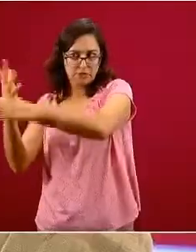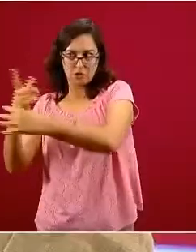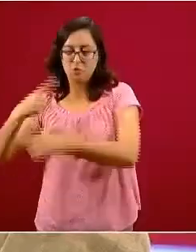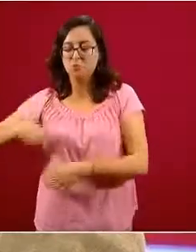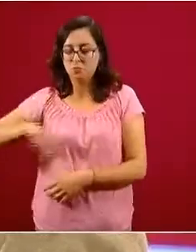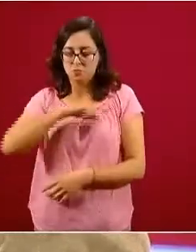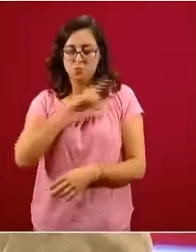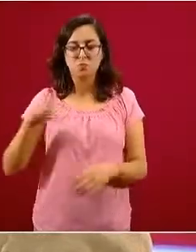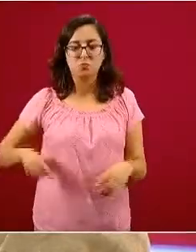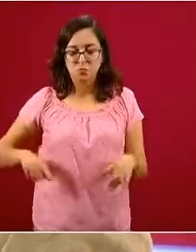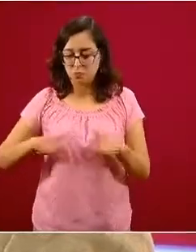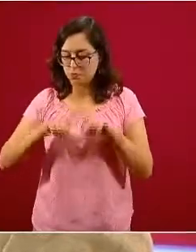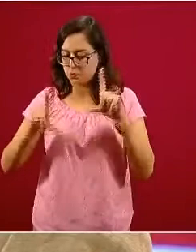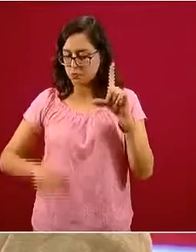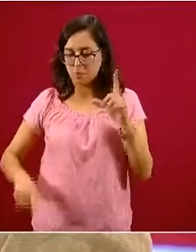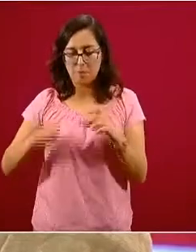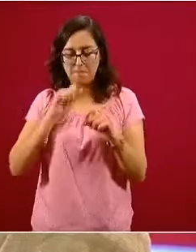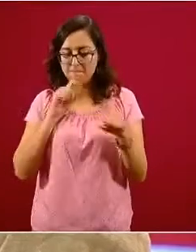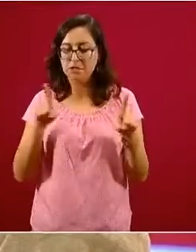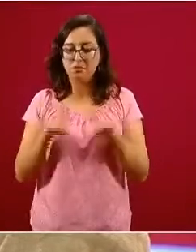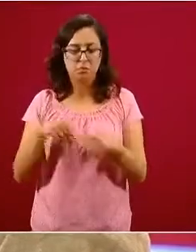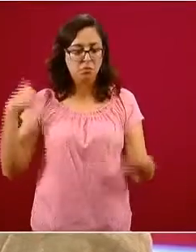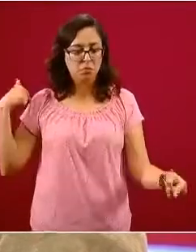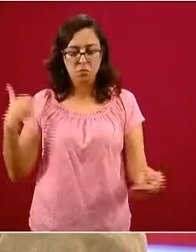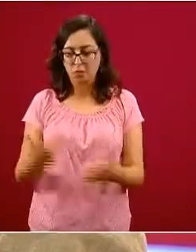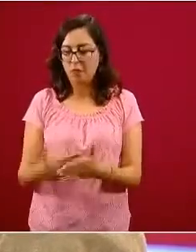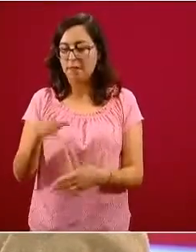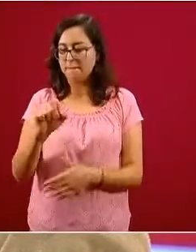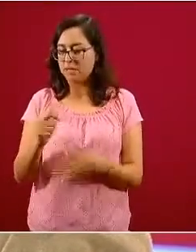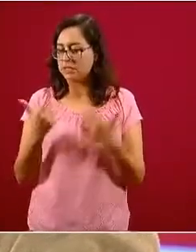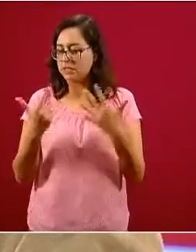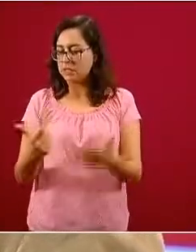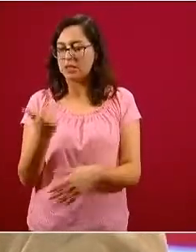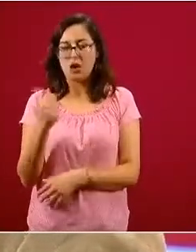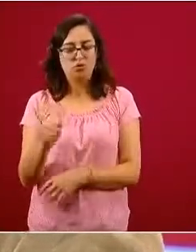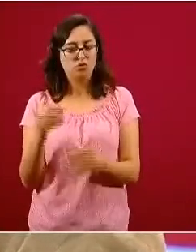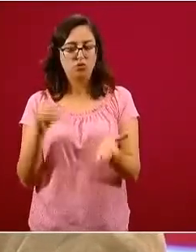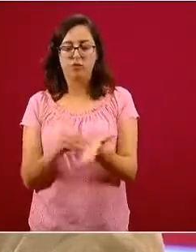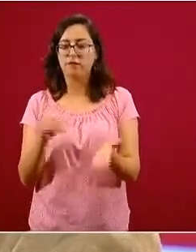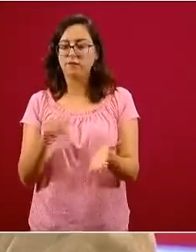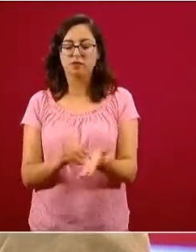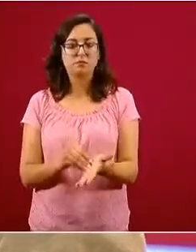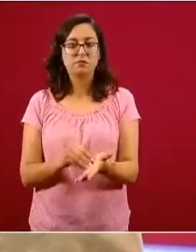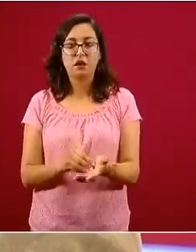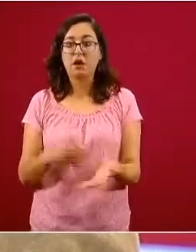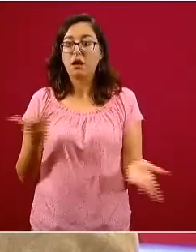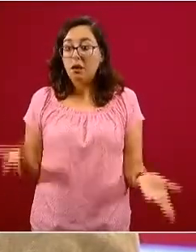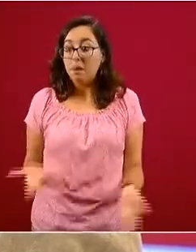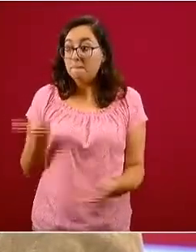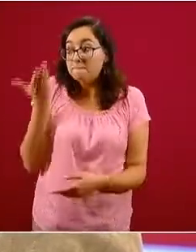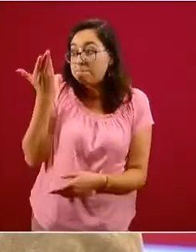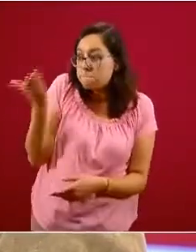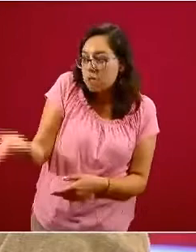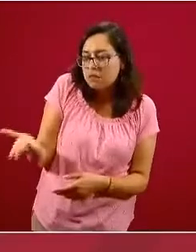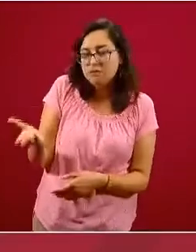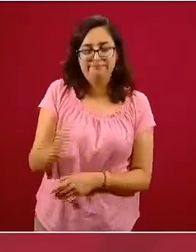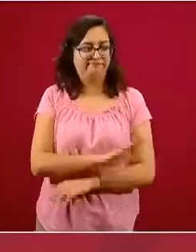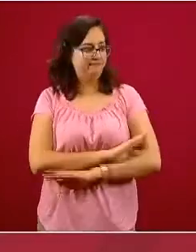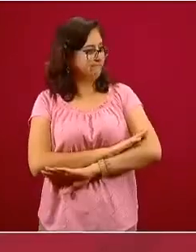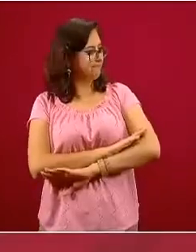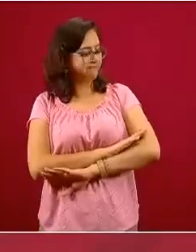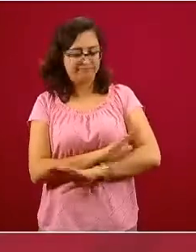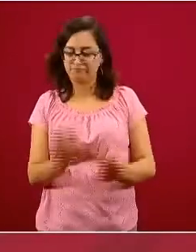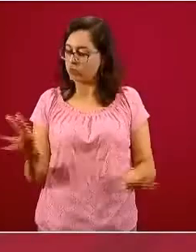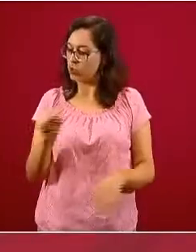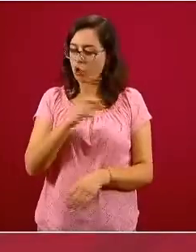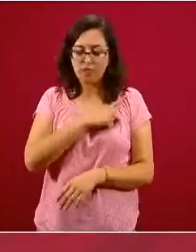México y hasta hoy, que es 27 de agosto, sigue vigente la postura. Entonces, no tiene justificación científica alguna que se le